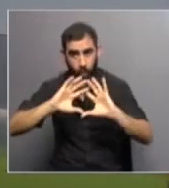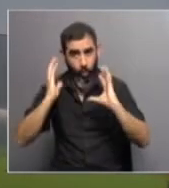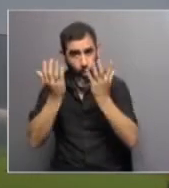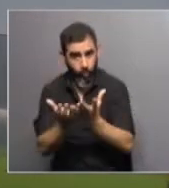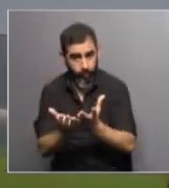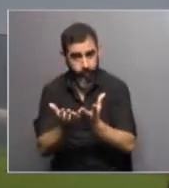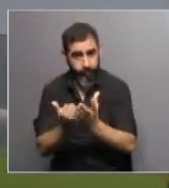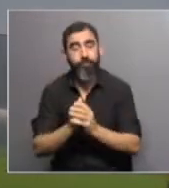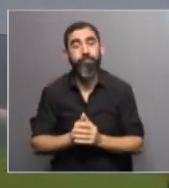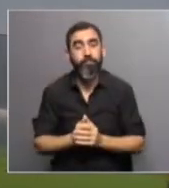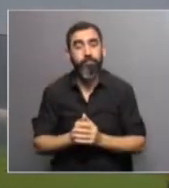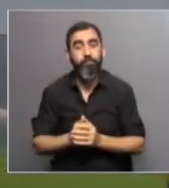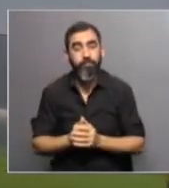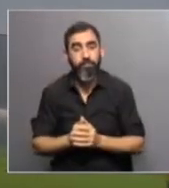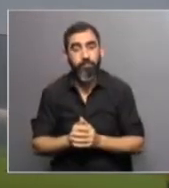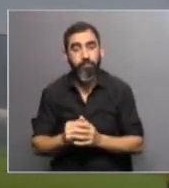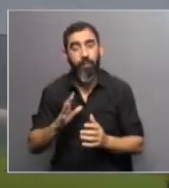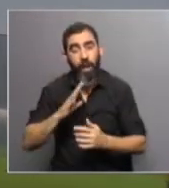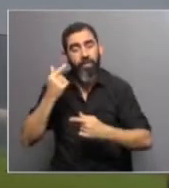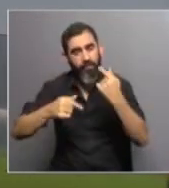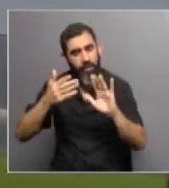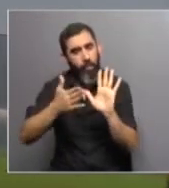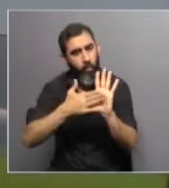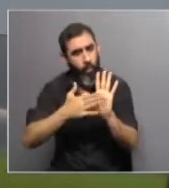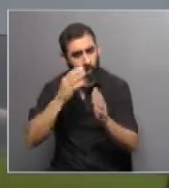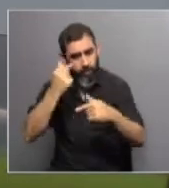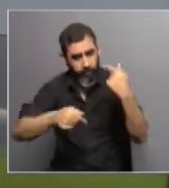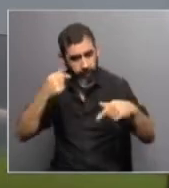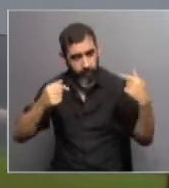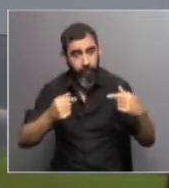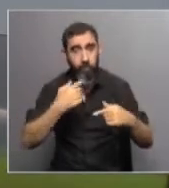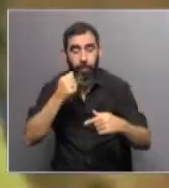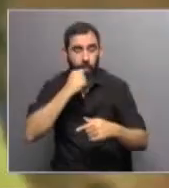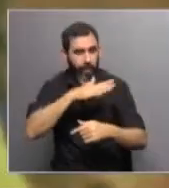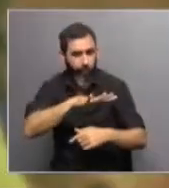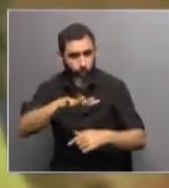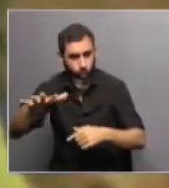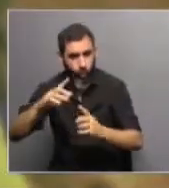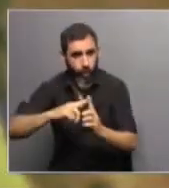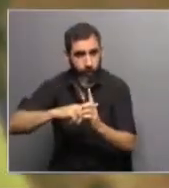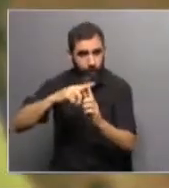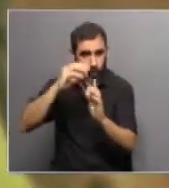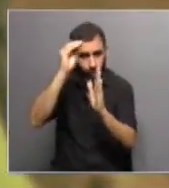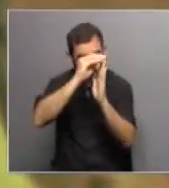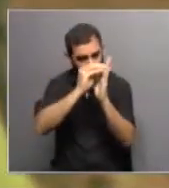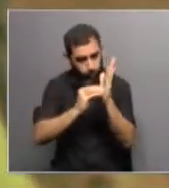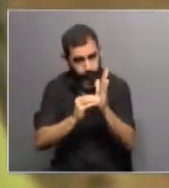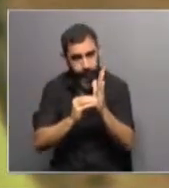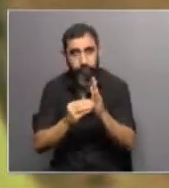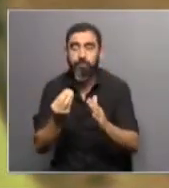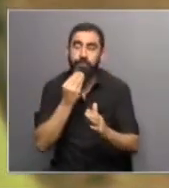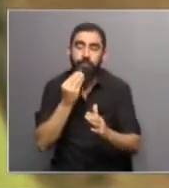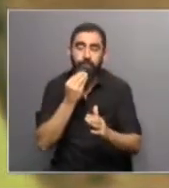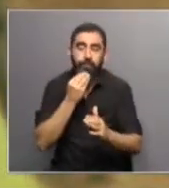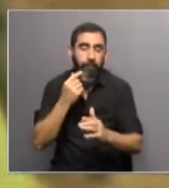Entonces, hay varios tipos de evidencia en ese sentido. Por ejemplo, registros históricos de temperatura, simulaciones con